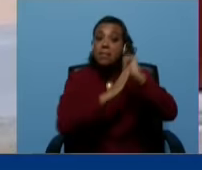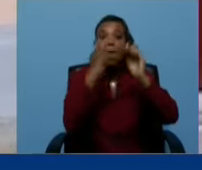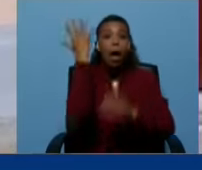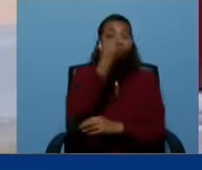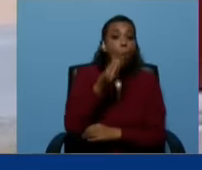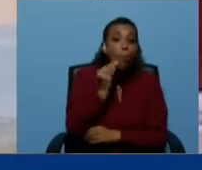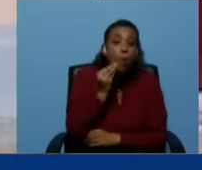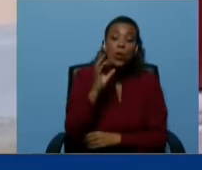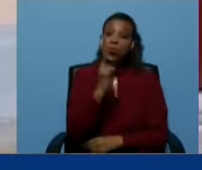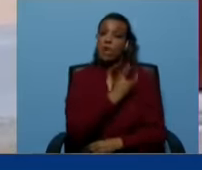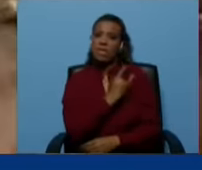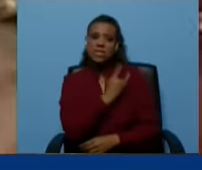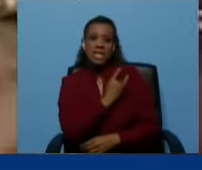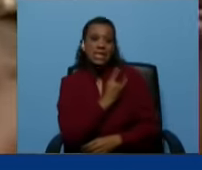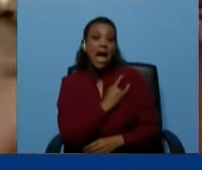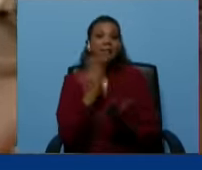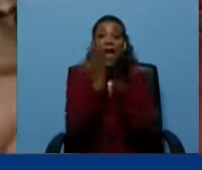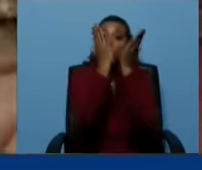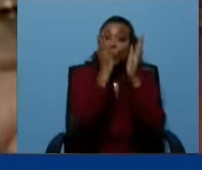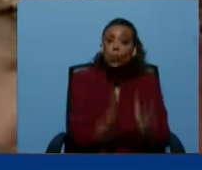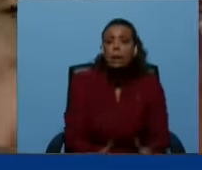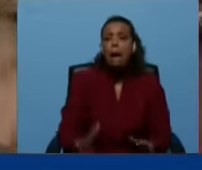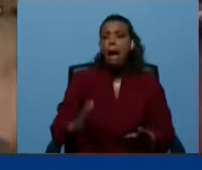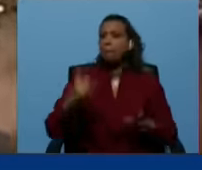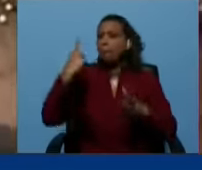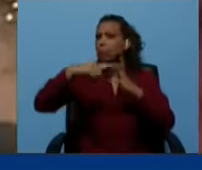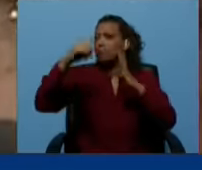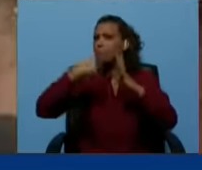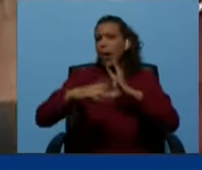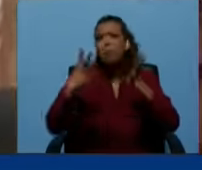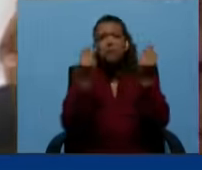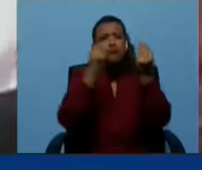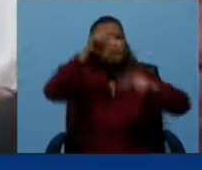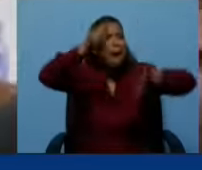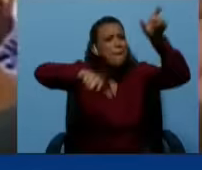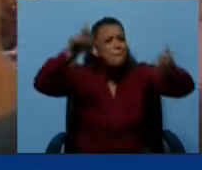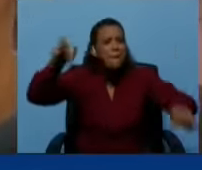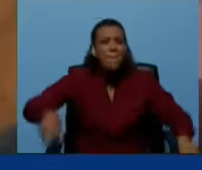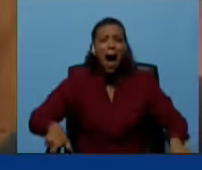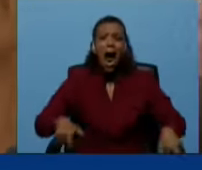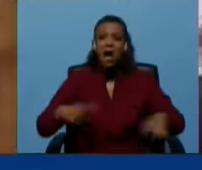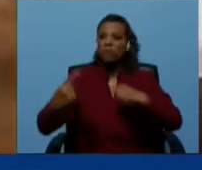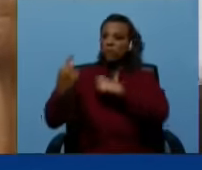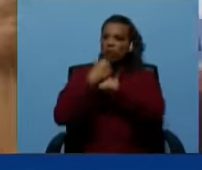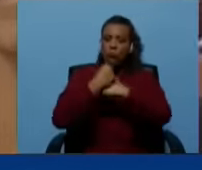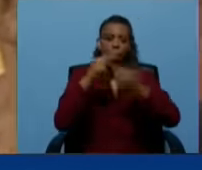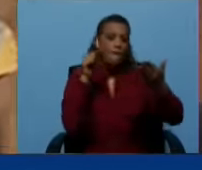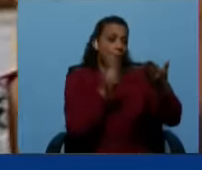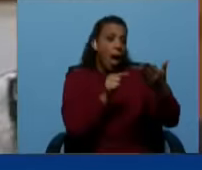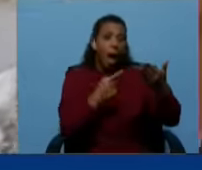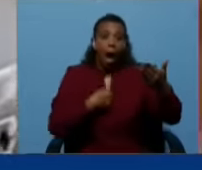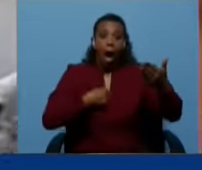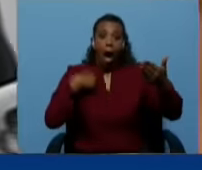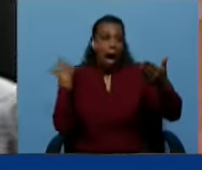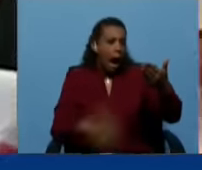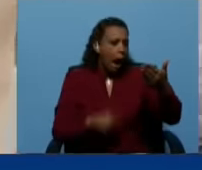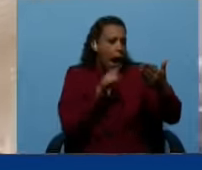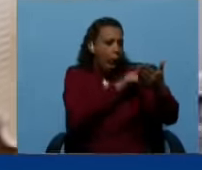juveniles, universitarios, estudiantiles, a amedrentar al poder